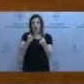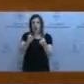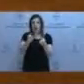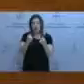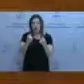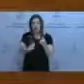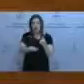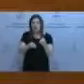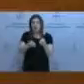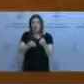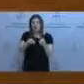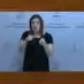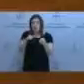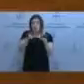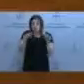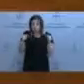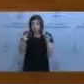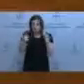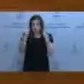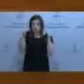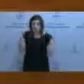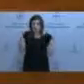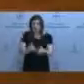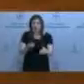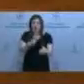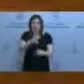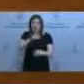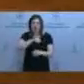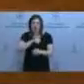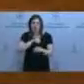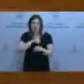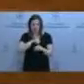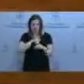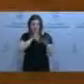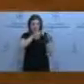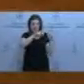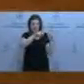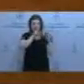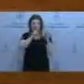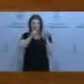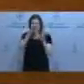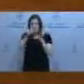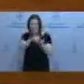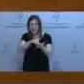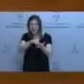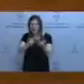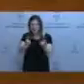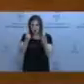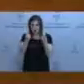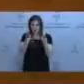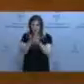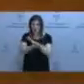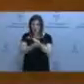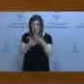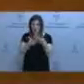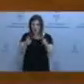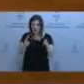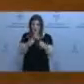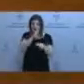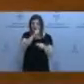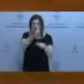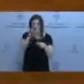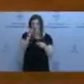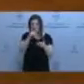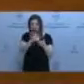alumnos, en Asturias baja en alumnos. En España se llega a 670.000 alumnos, un aumento de más de 150.000 alumnos